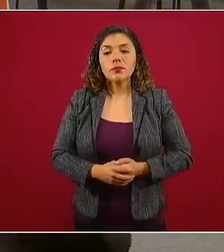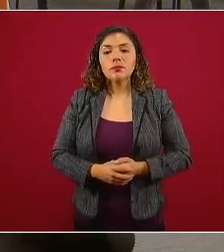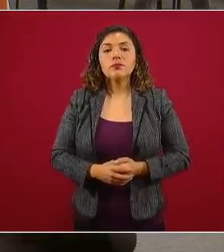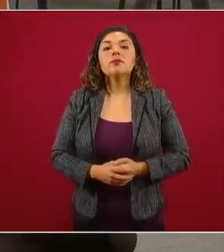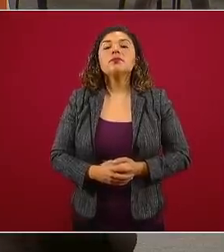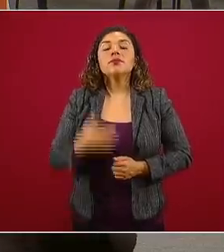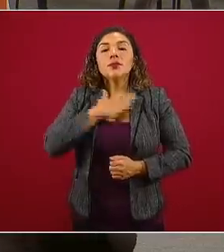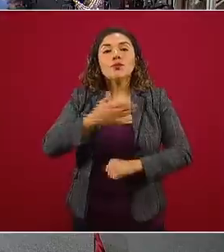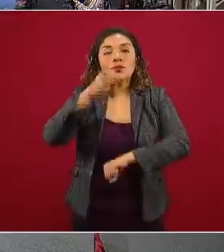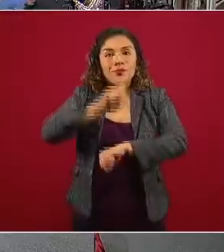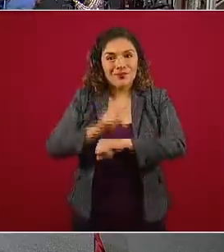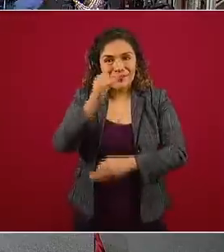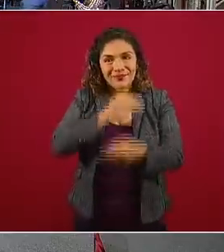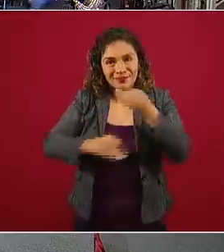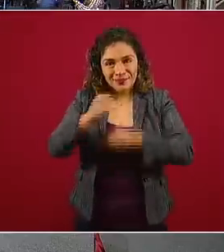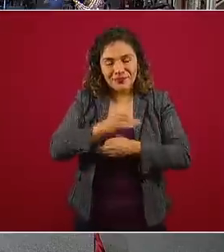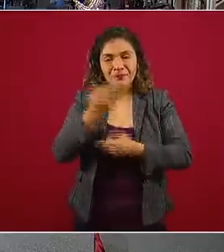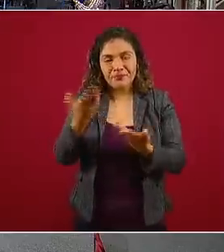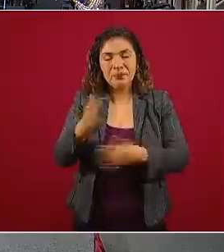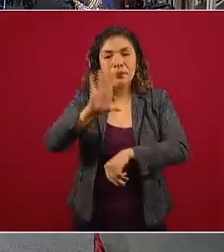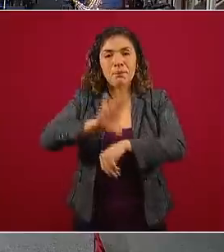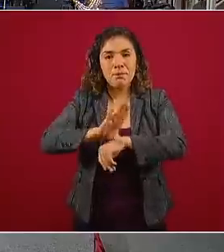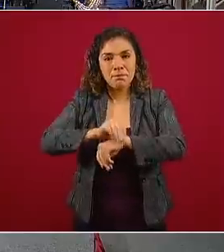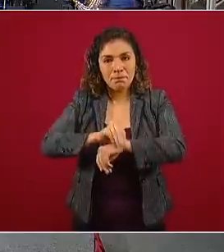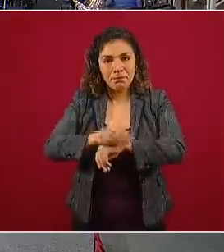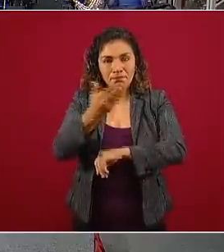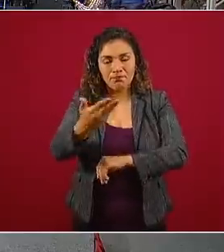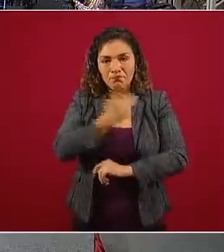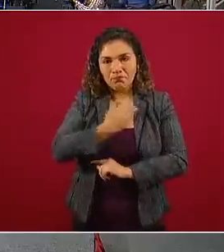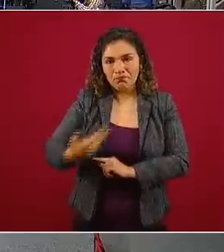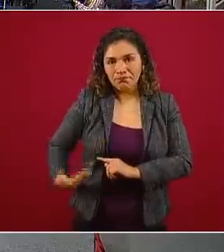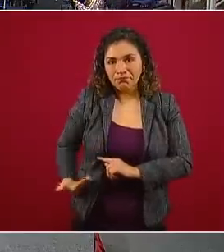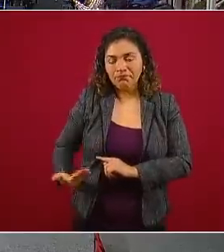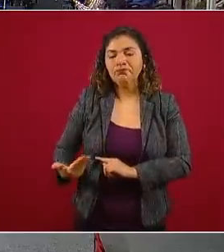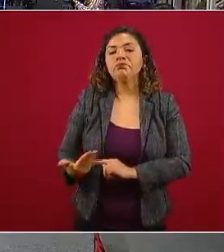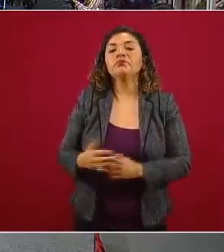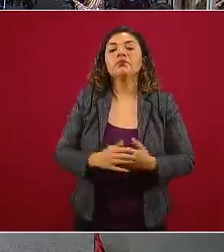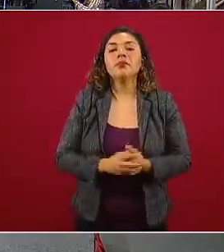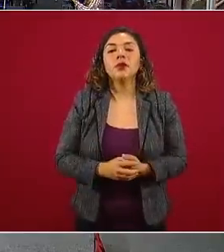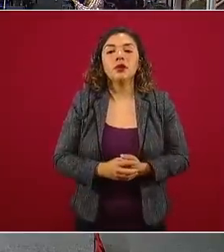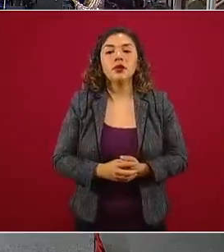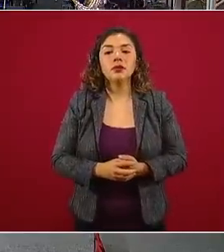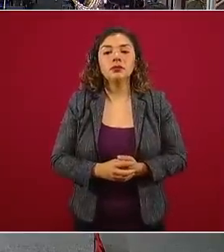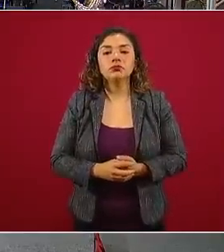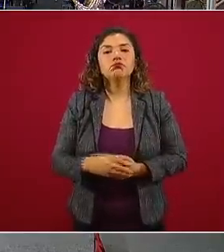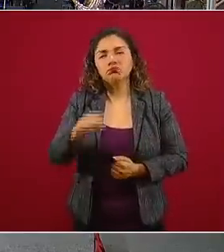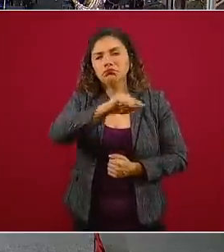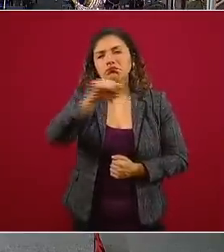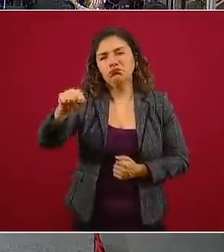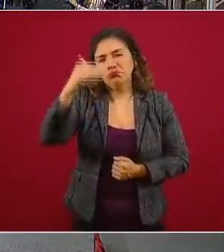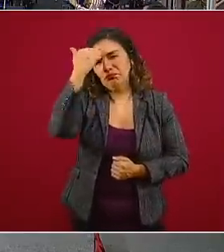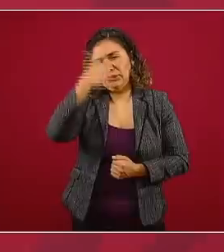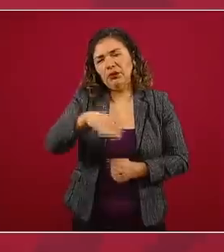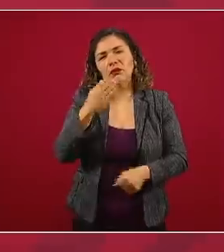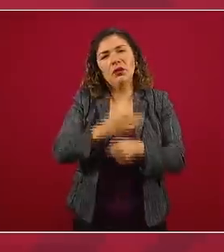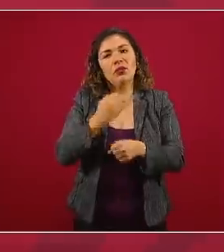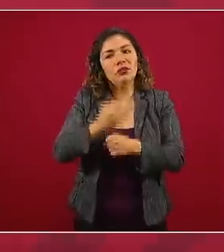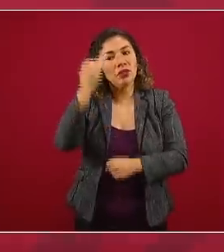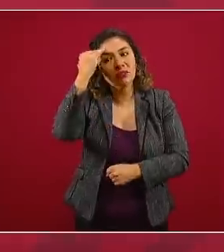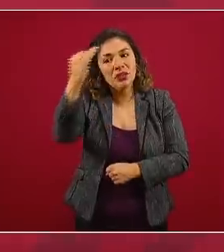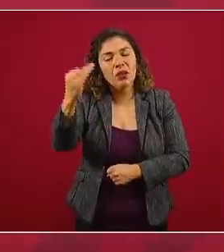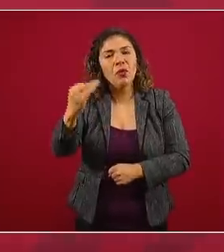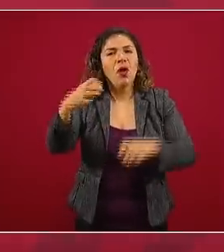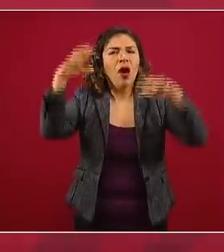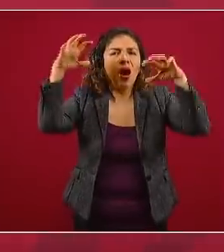muy buenos días a todos con su permiso el señor presidente como ustedes bien saben necesitamos en plena temporada de